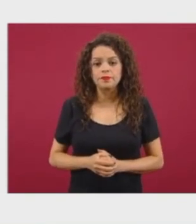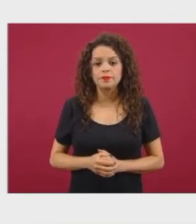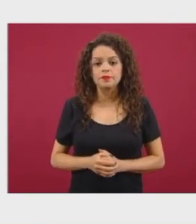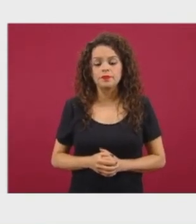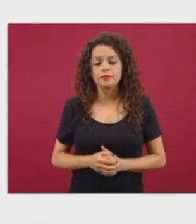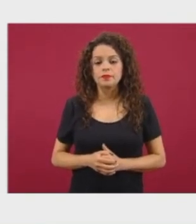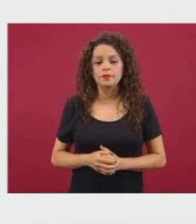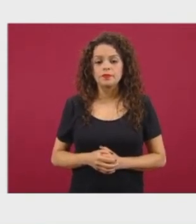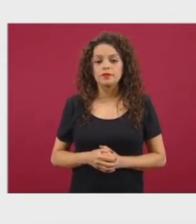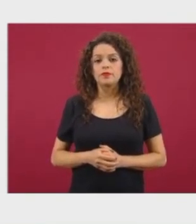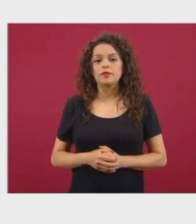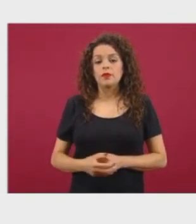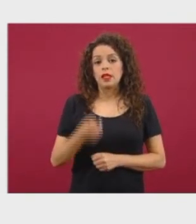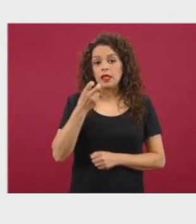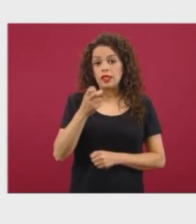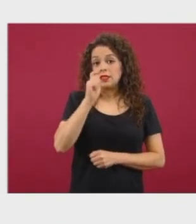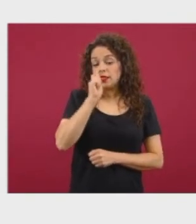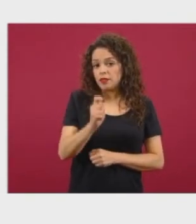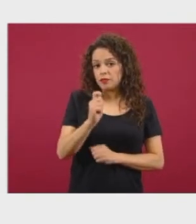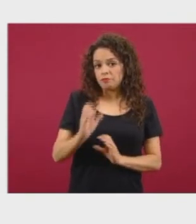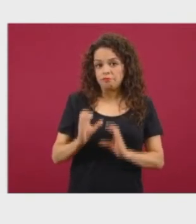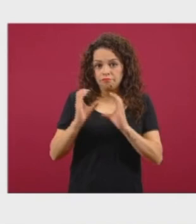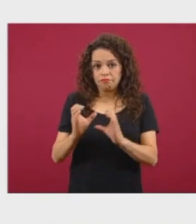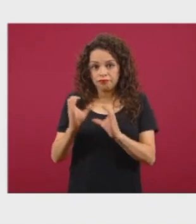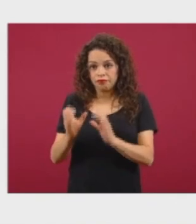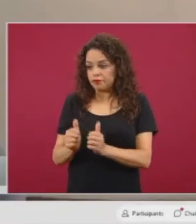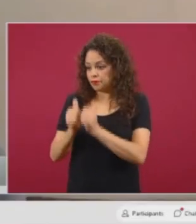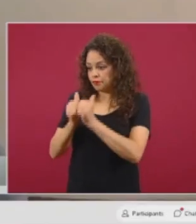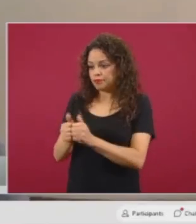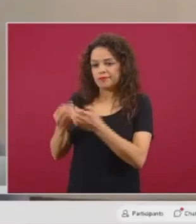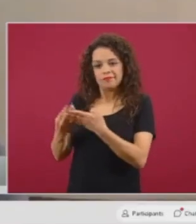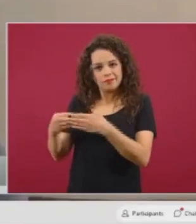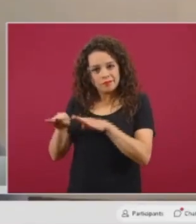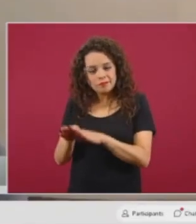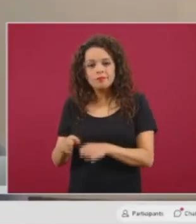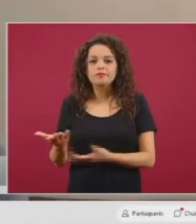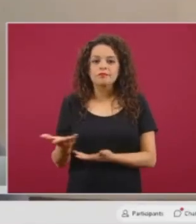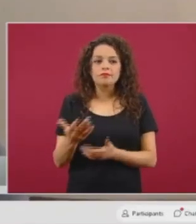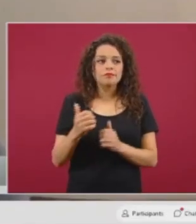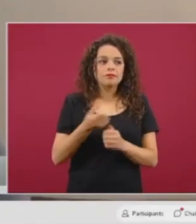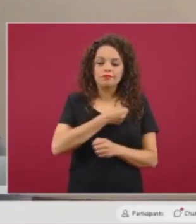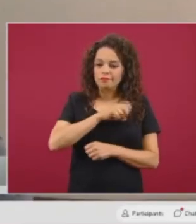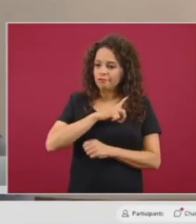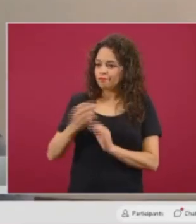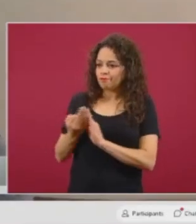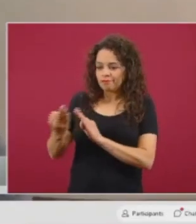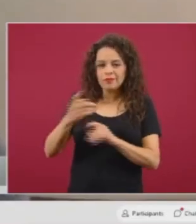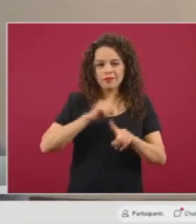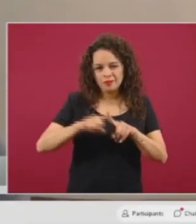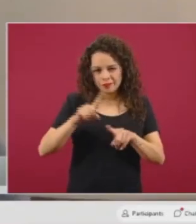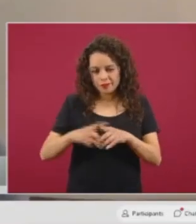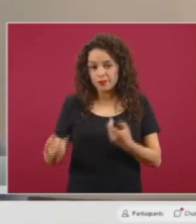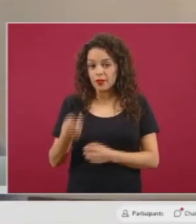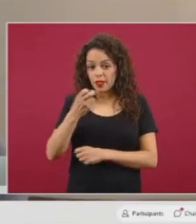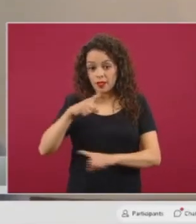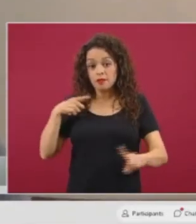de confinamiento puede incrementar las expresiones de violencia hacia las mujeres, generando una